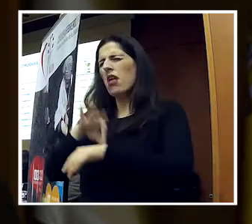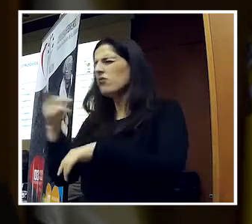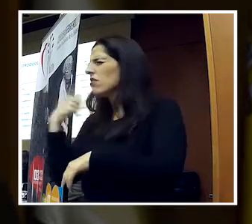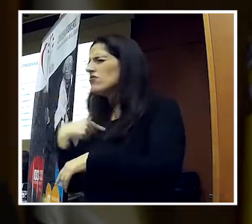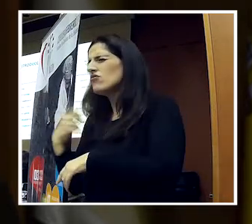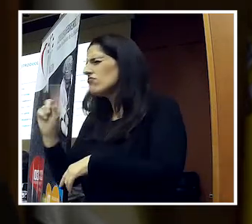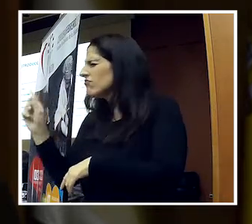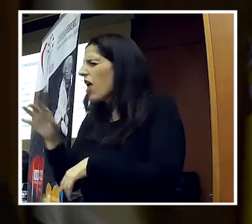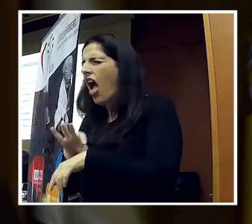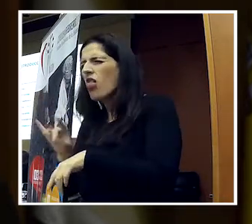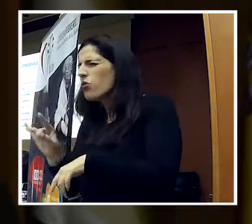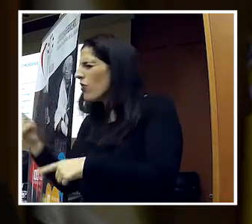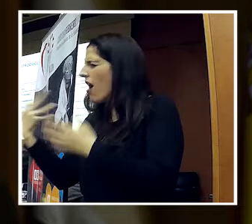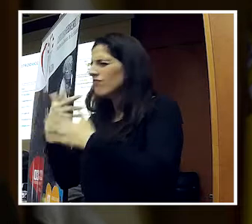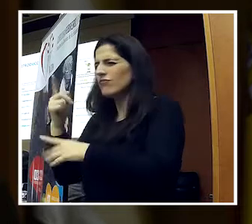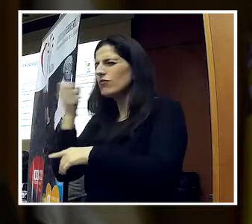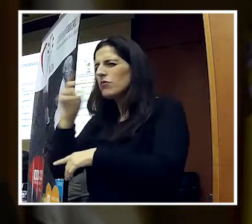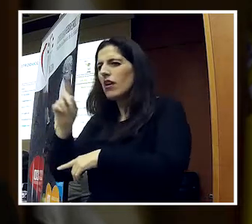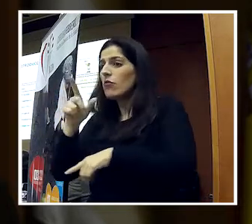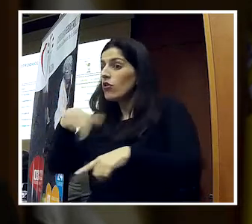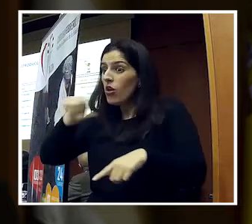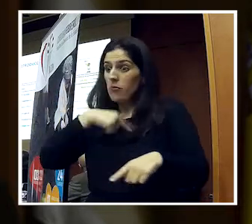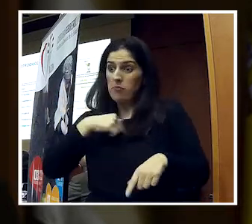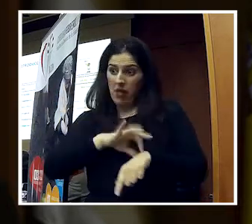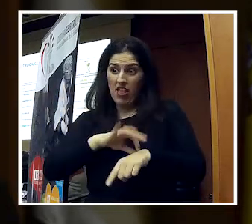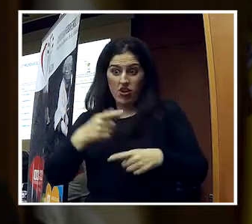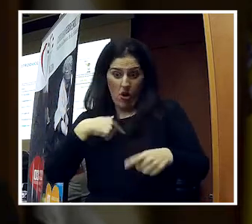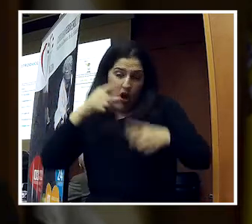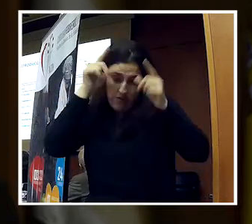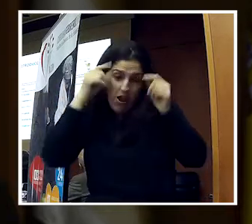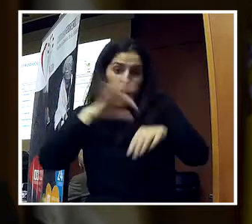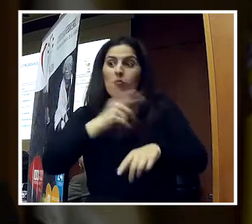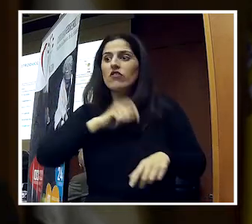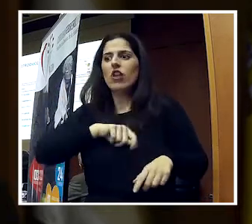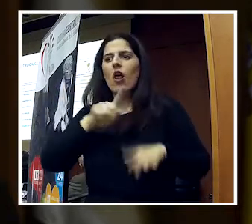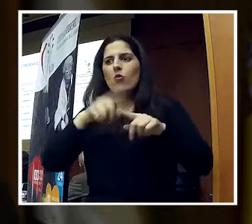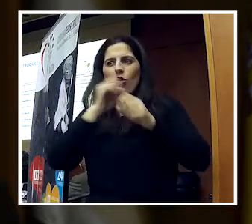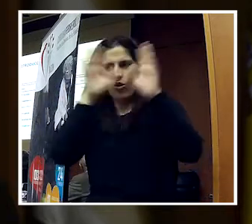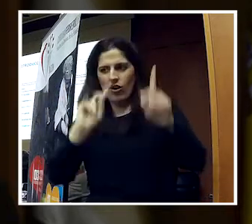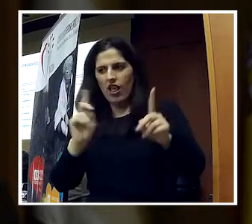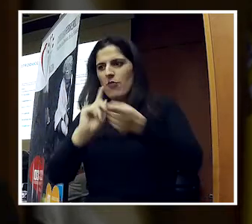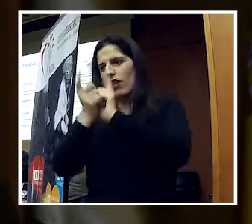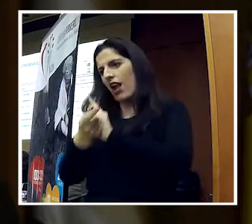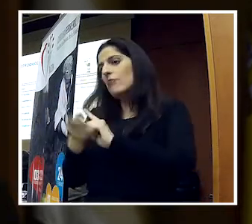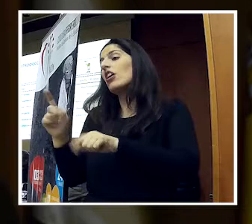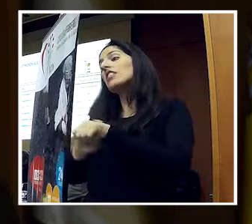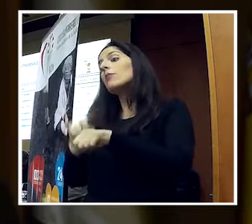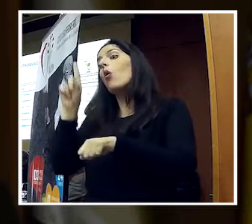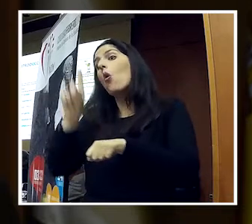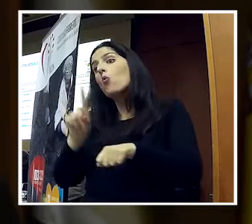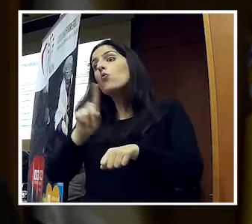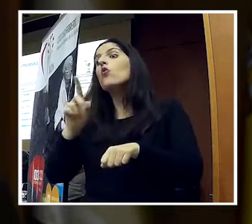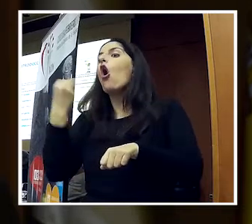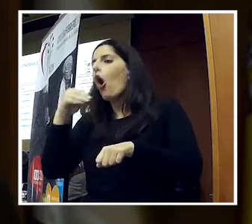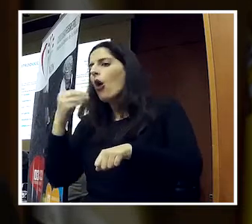no entiende muy bien mi enfermedad, ¿cuáles son las diferencias? Evidentemente, como ustedes saben, la diabetes tipo 1 habitualmente aparece en jóvenes, la diabetes tipo 2